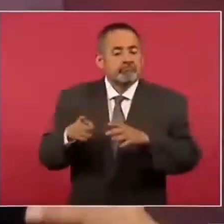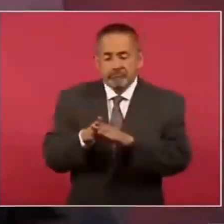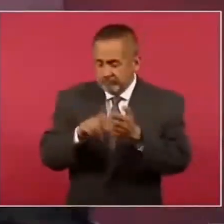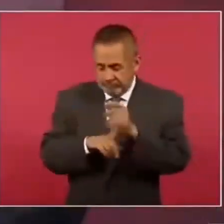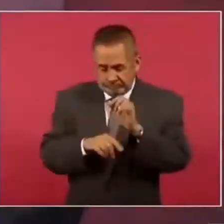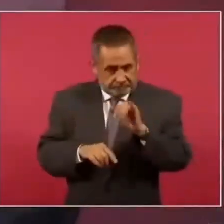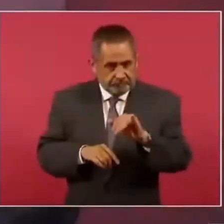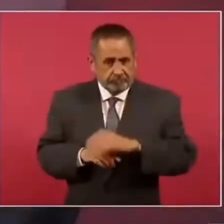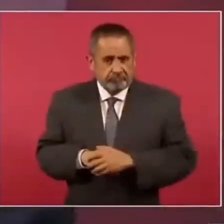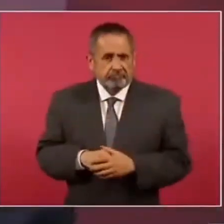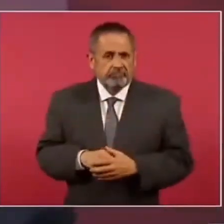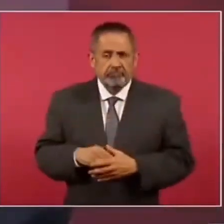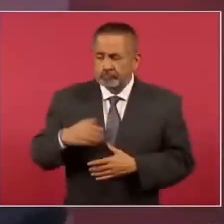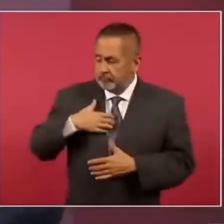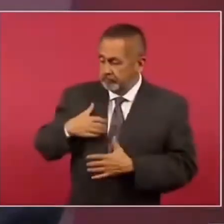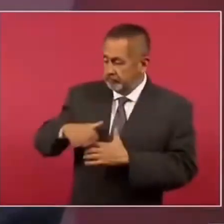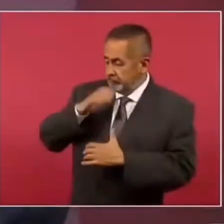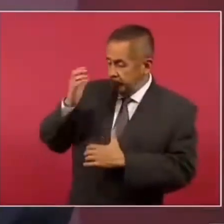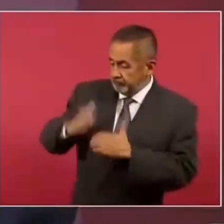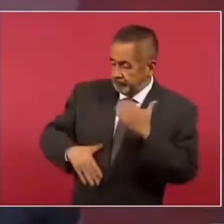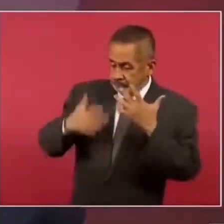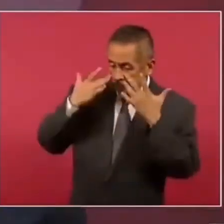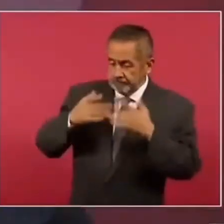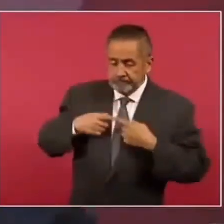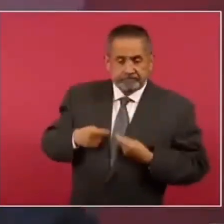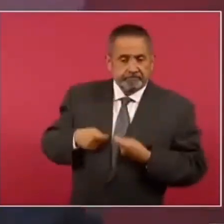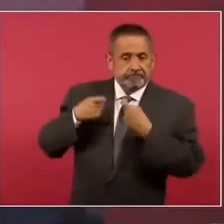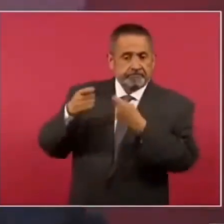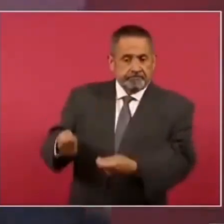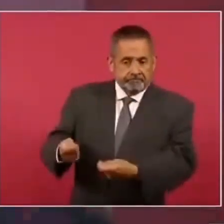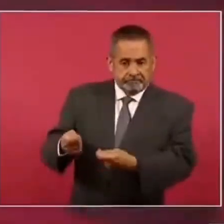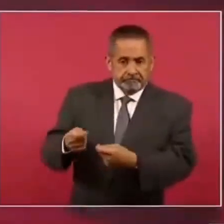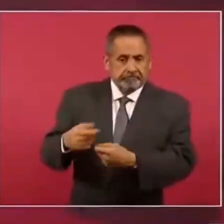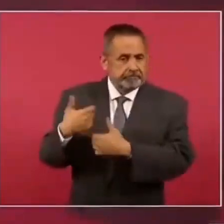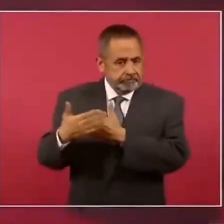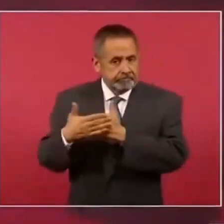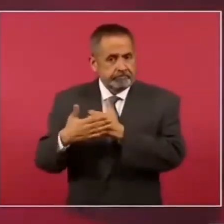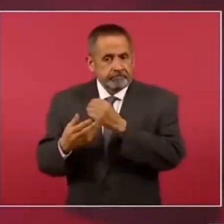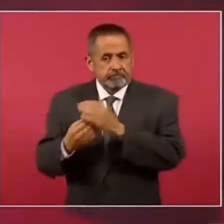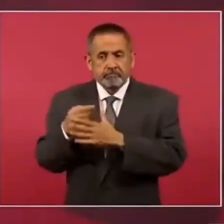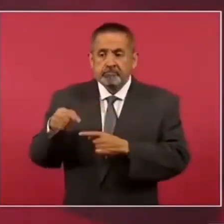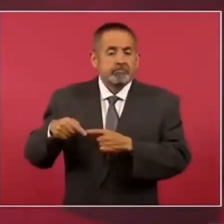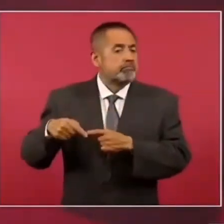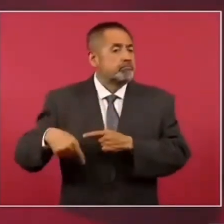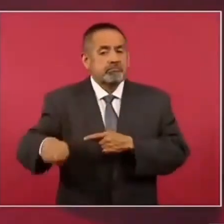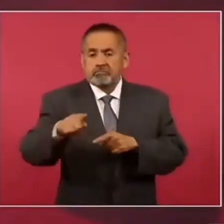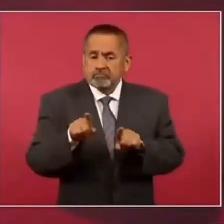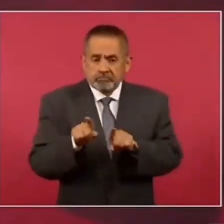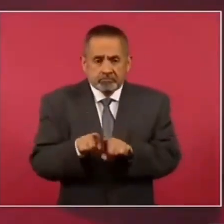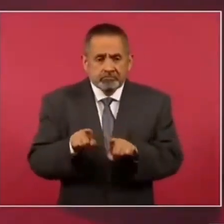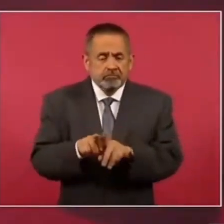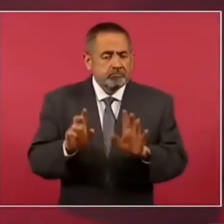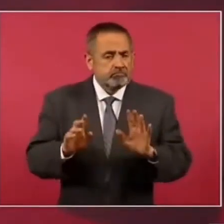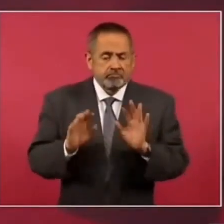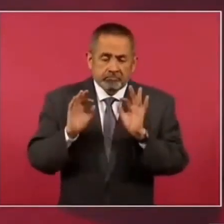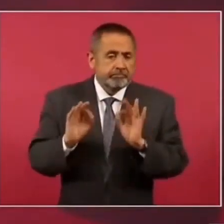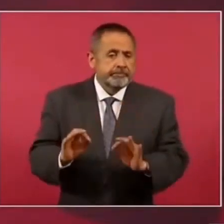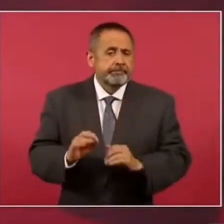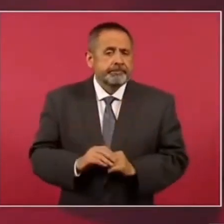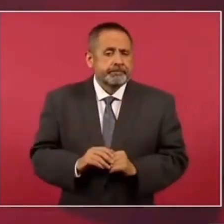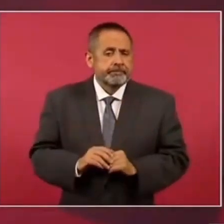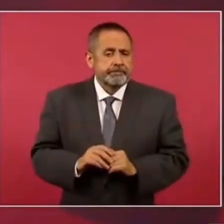Vamos a concluir nosotros y vamos a